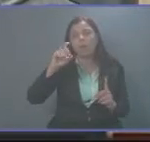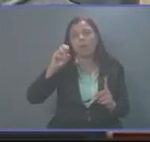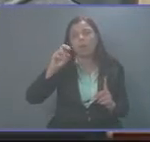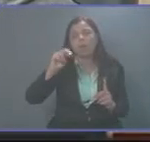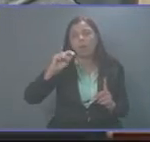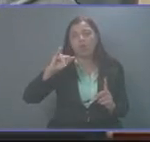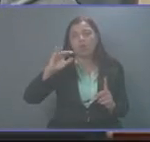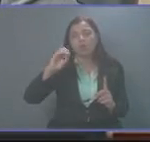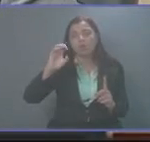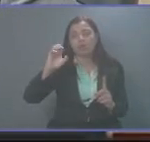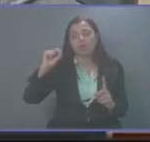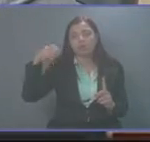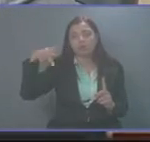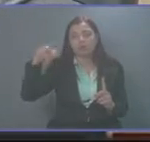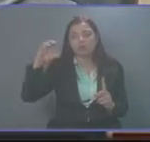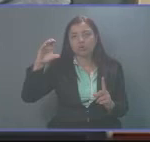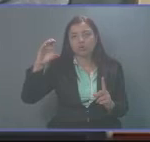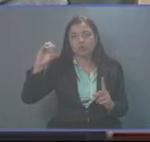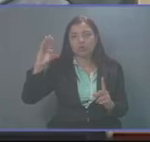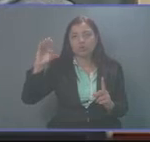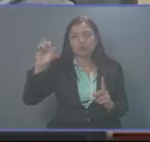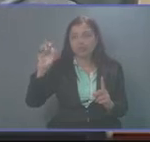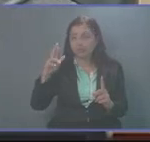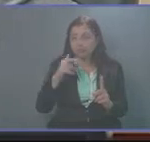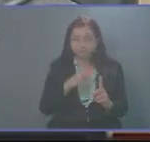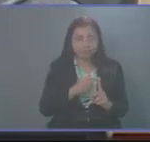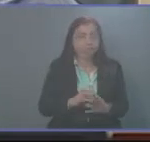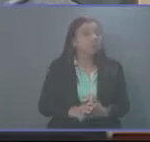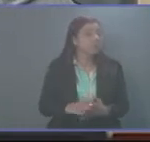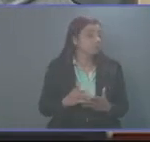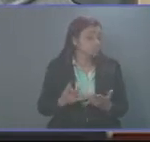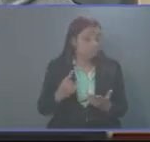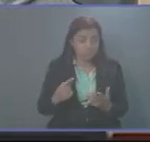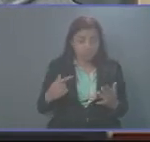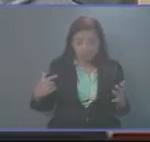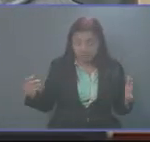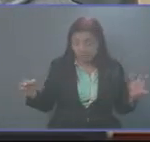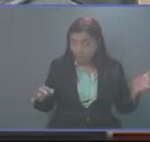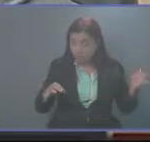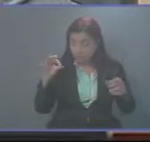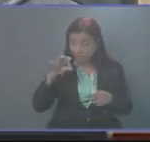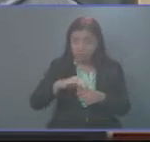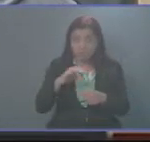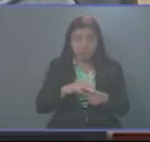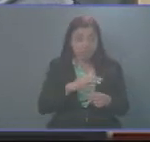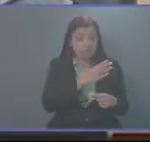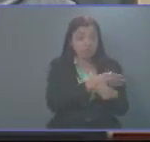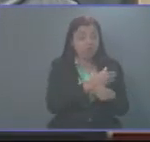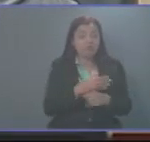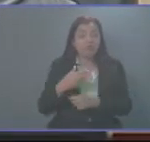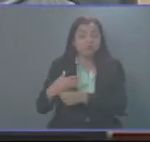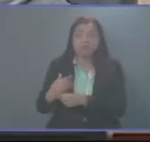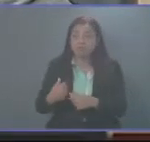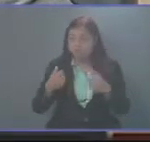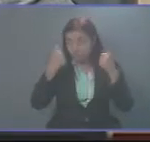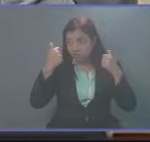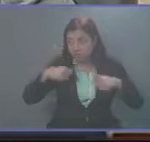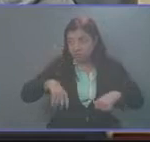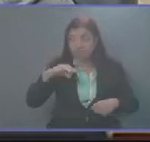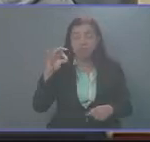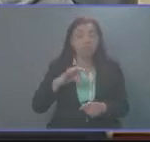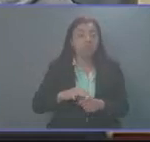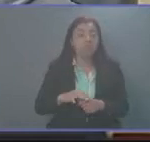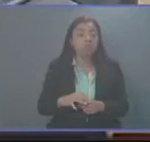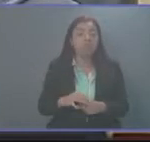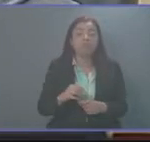identifico. Pero el hecho que esté reuniendo los votos de dos partidos políticos o tres,